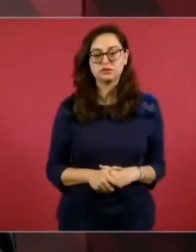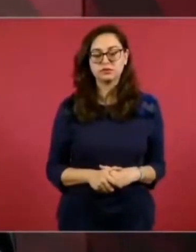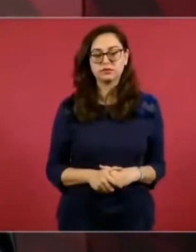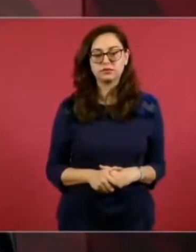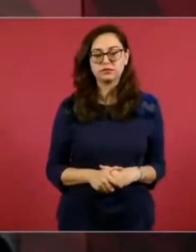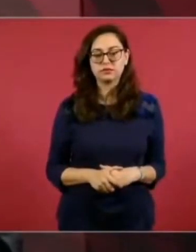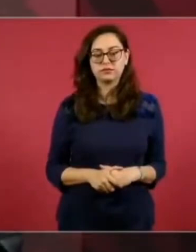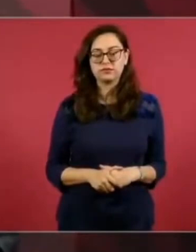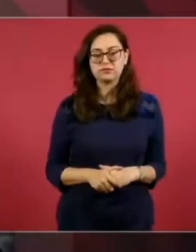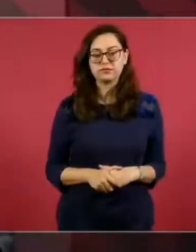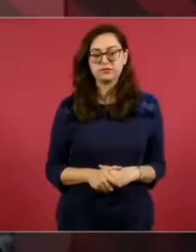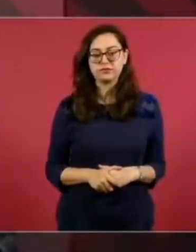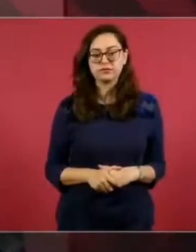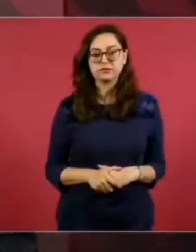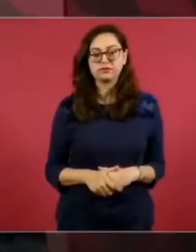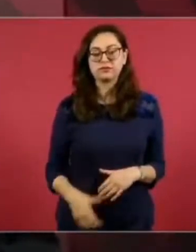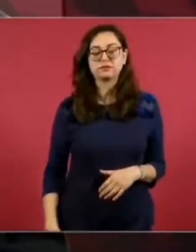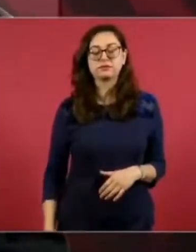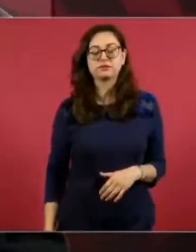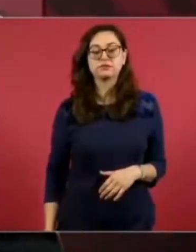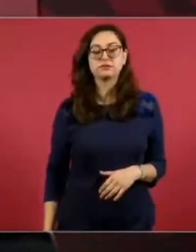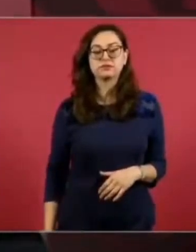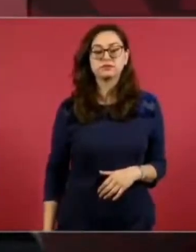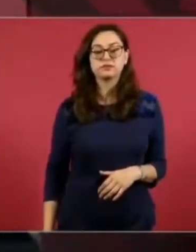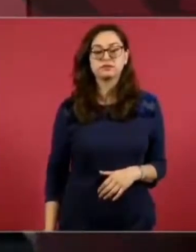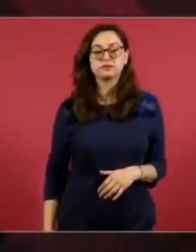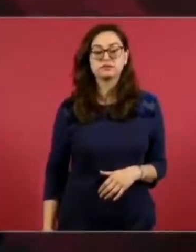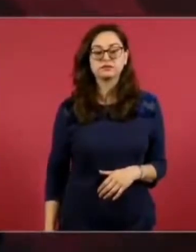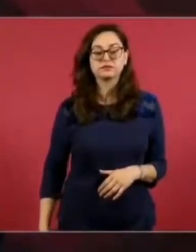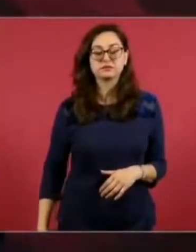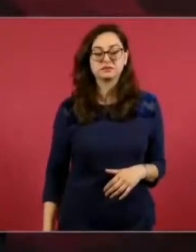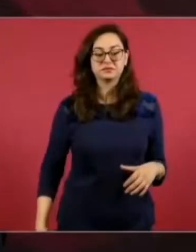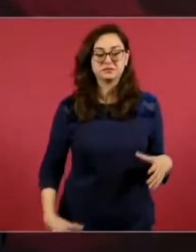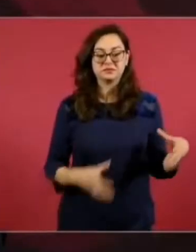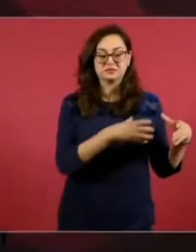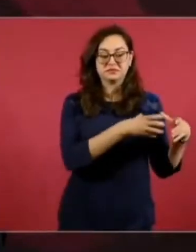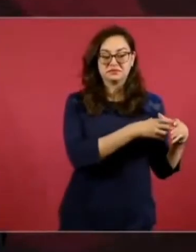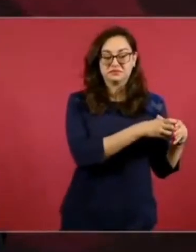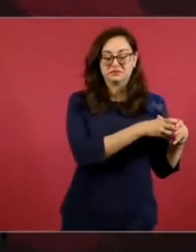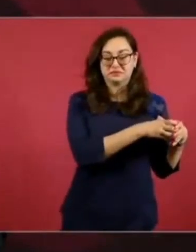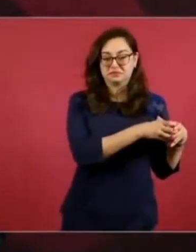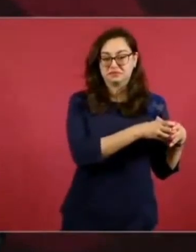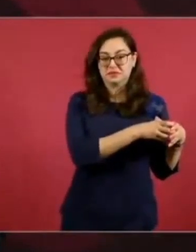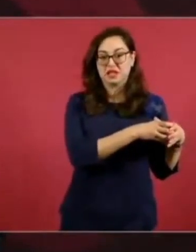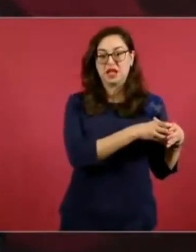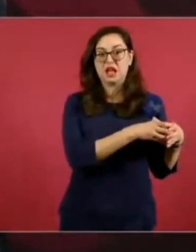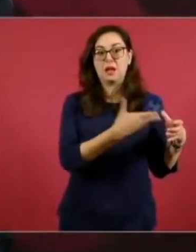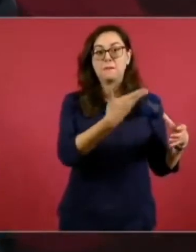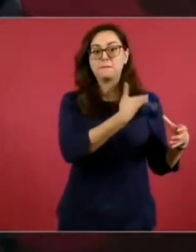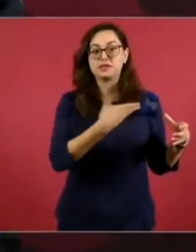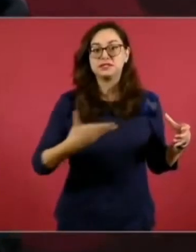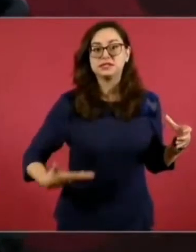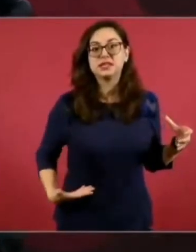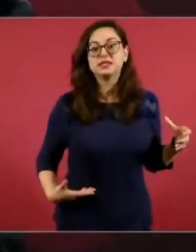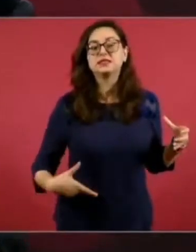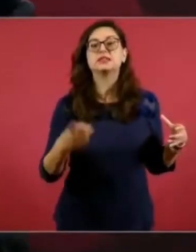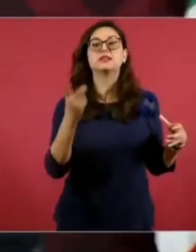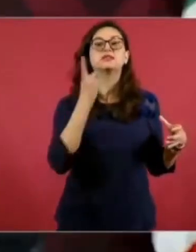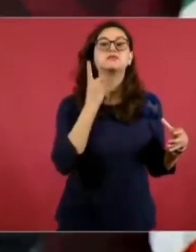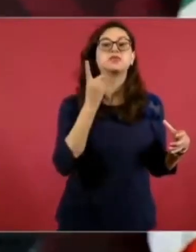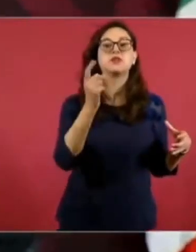Se apoderaron del Ejecutivo, se apoderaron del Poder Legislativo. Imagínense, 36